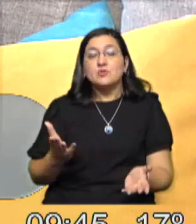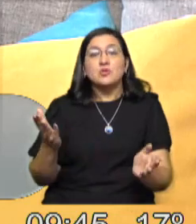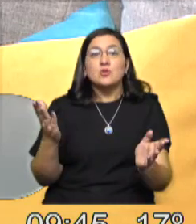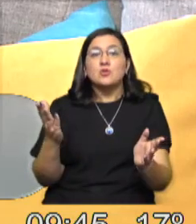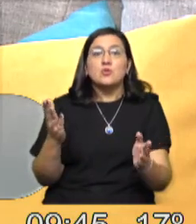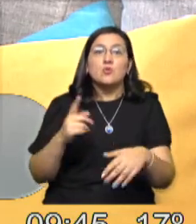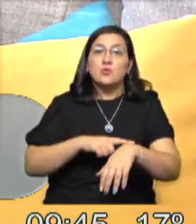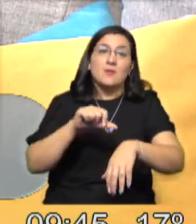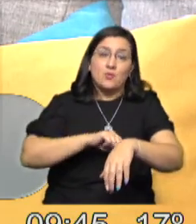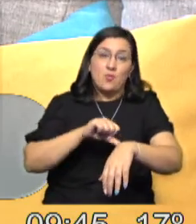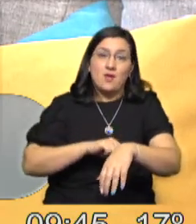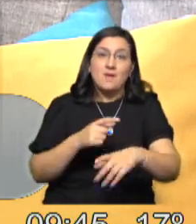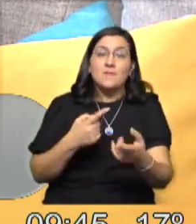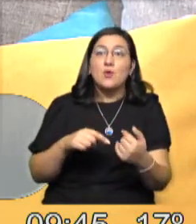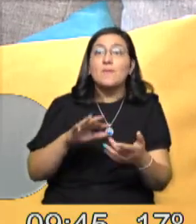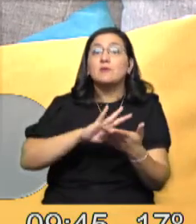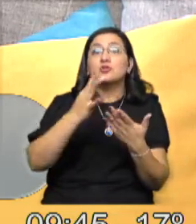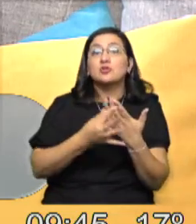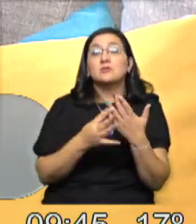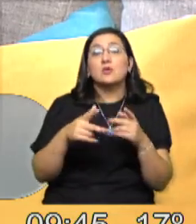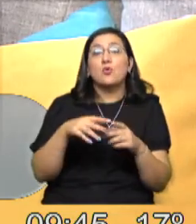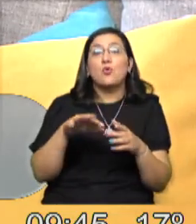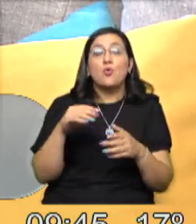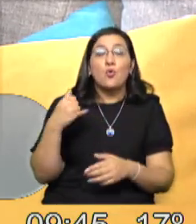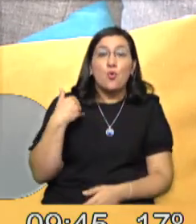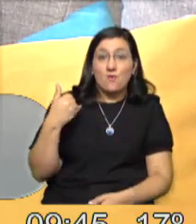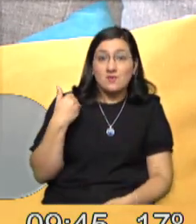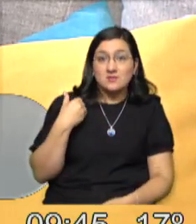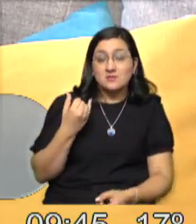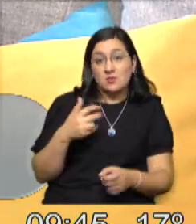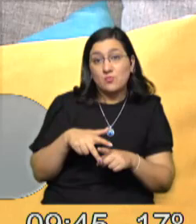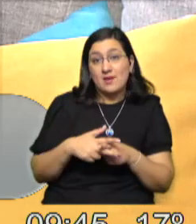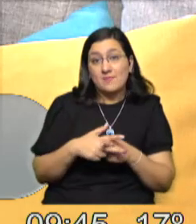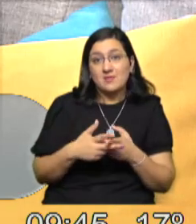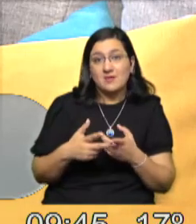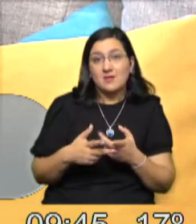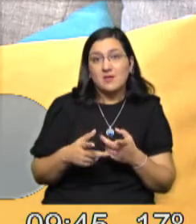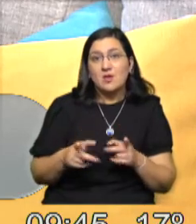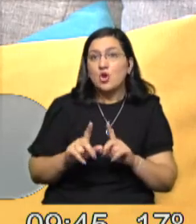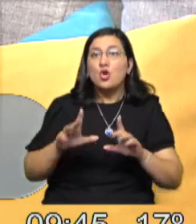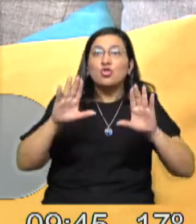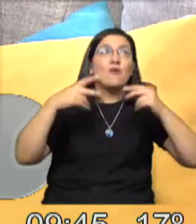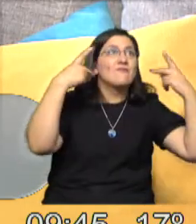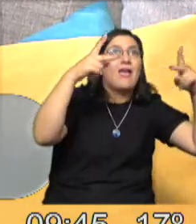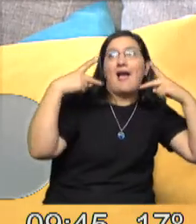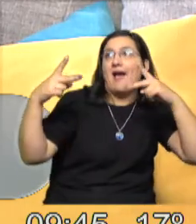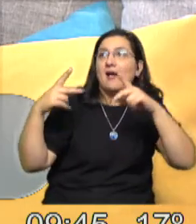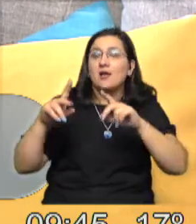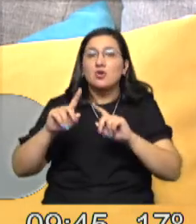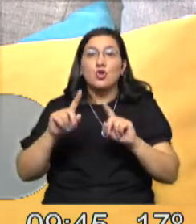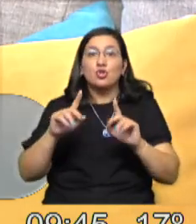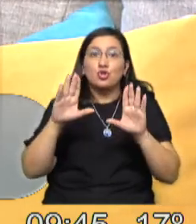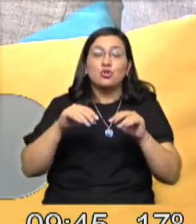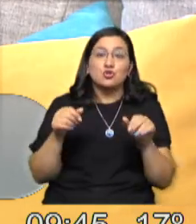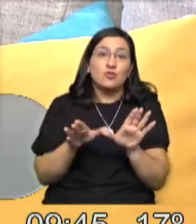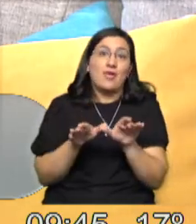sí, el proyecto sería desde jóvenes y bueno, y que sea una herramienta realmente. Pues además, ¿qué pasa? Seamos realistas, no todos viajan al exterior, no todos son Darwin Núñez.